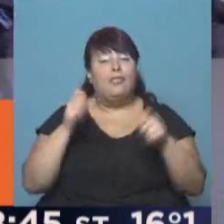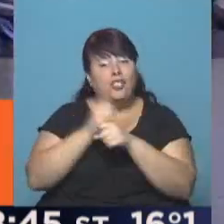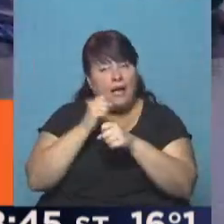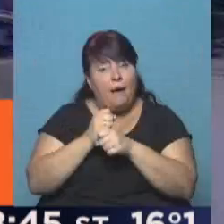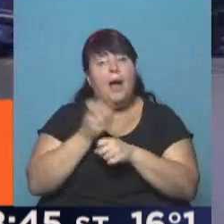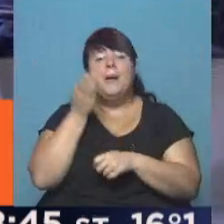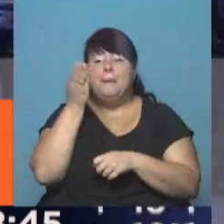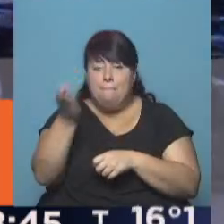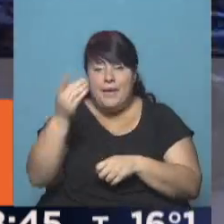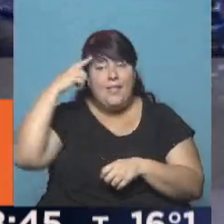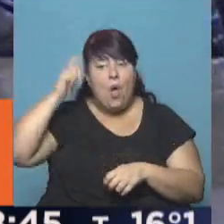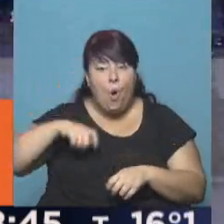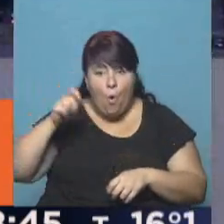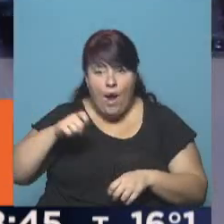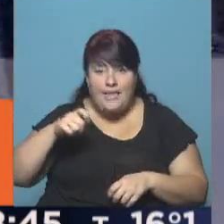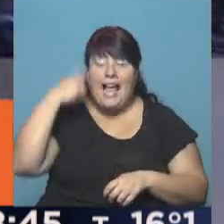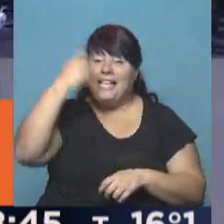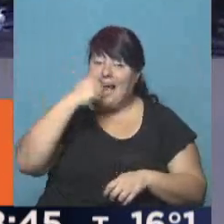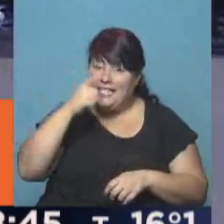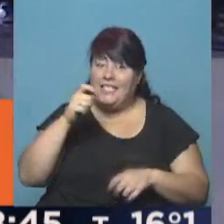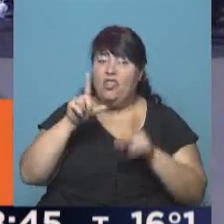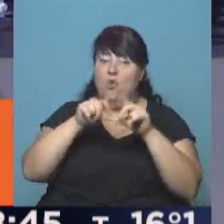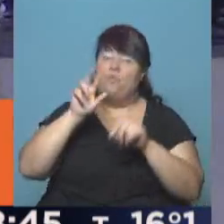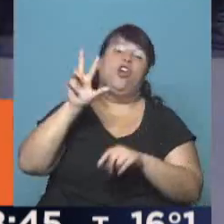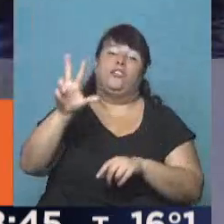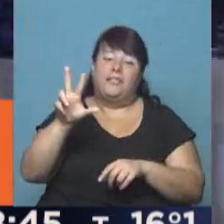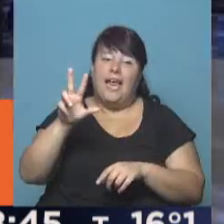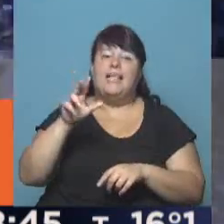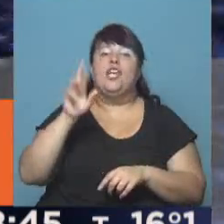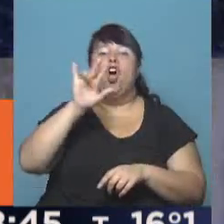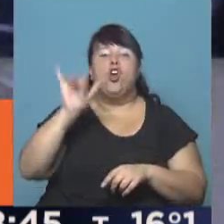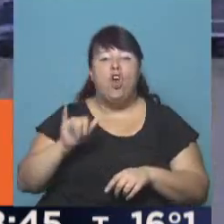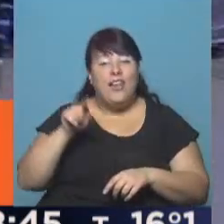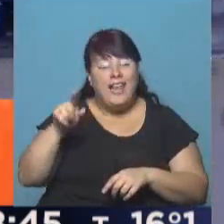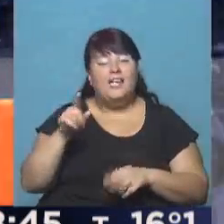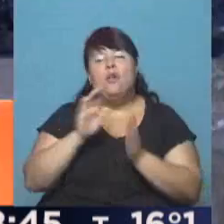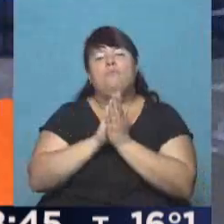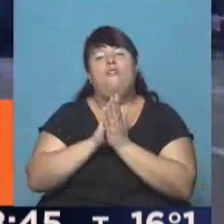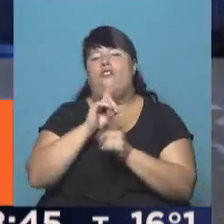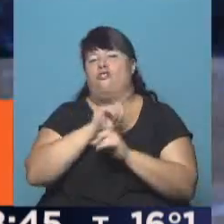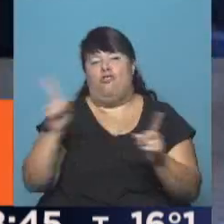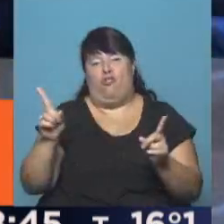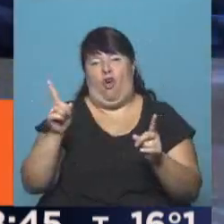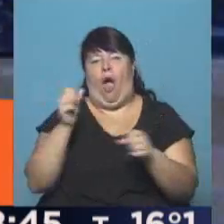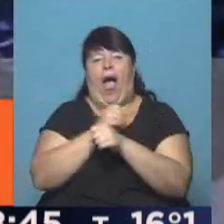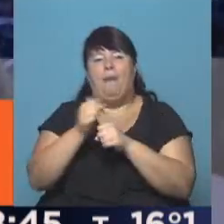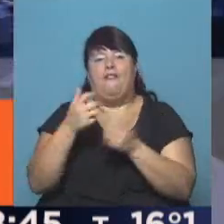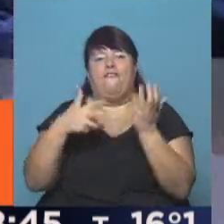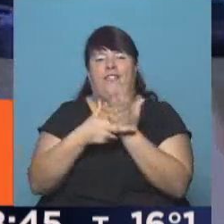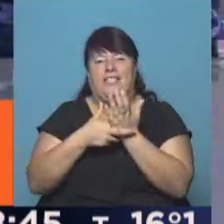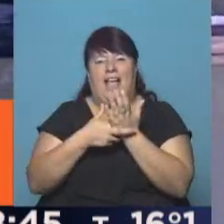le habían pedido la jueza de san isidro número 3 andrea rodríguez mentaste que no aprobará el pedido del fiscal